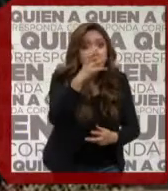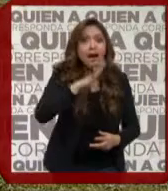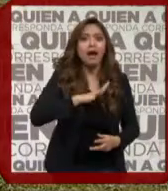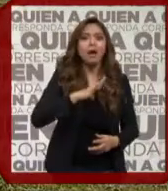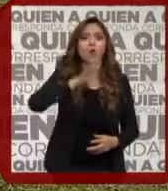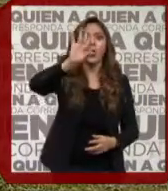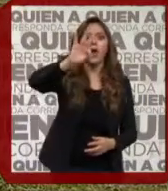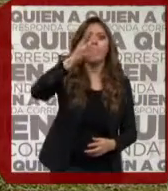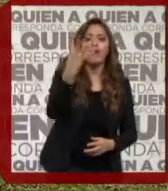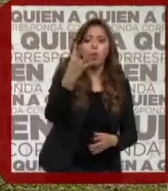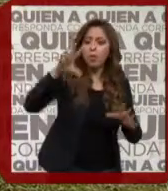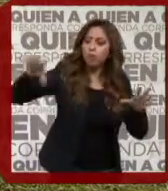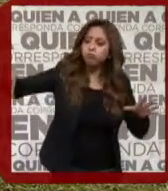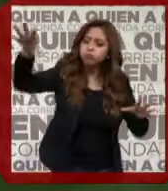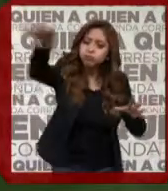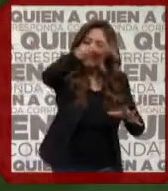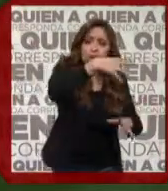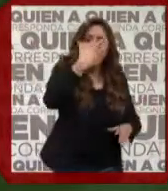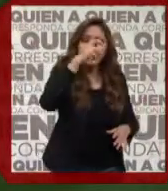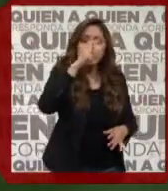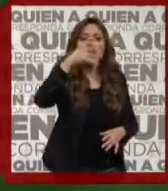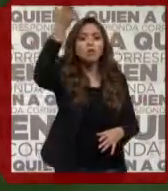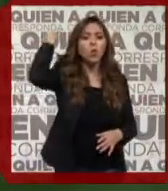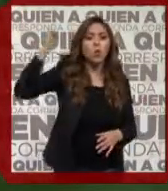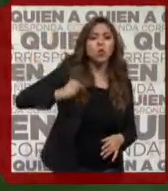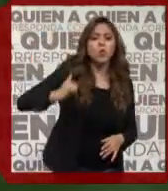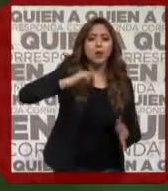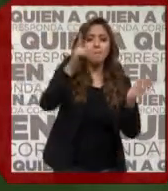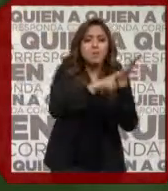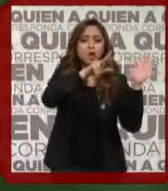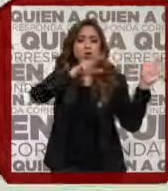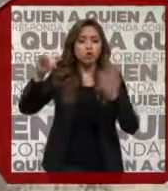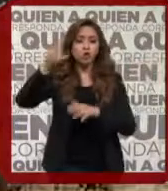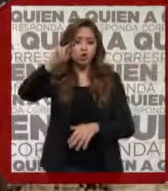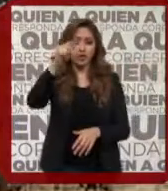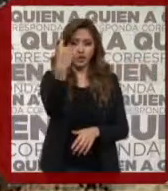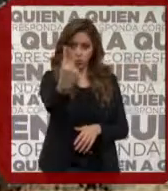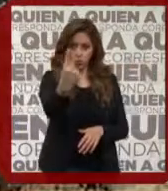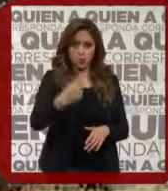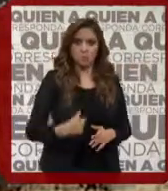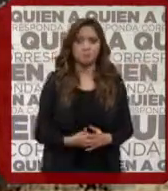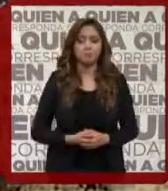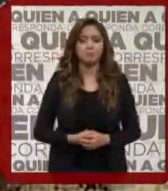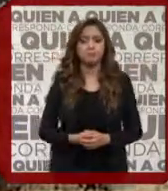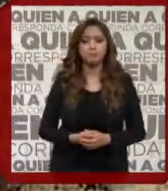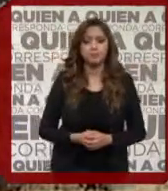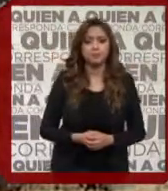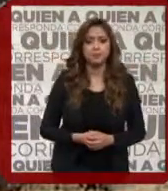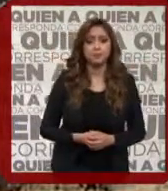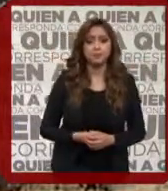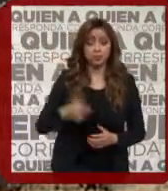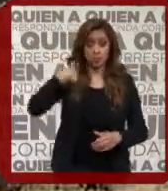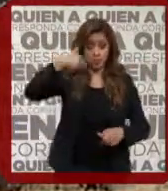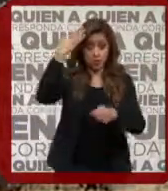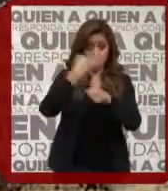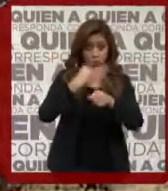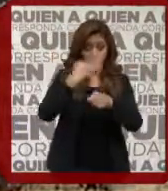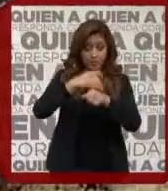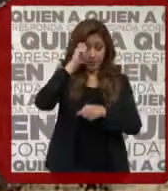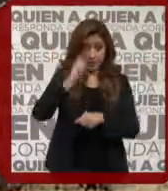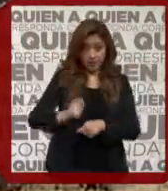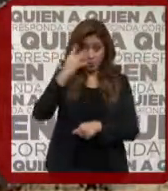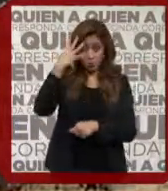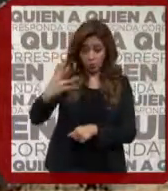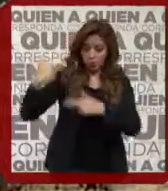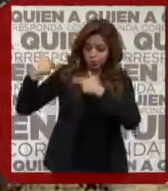44 hectáreas y su actividad data desde 1881. Ahorita yo estamos manejando la cuarta generación conmigo, desde